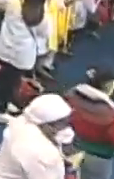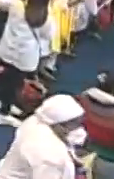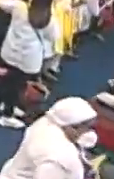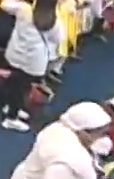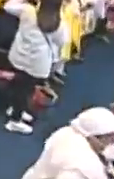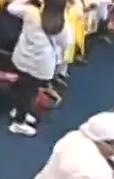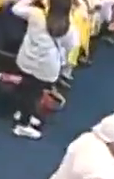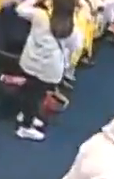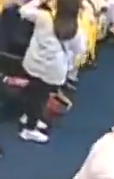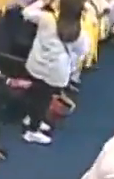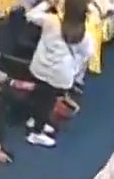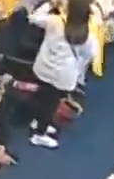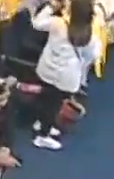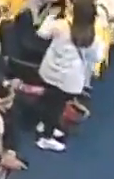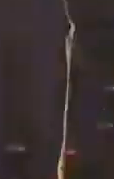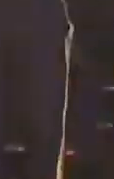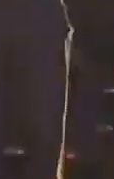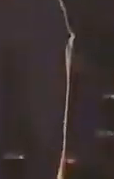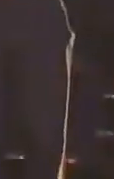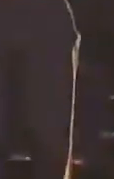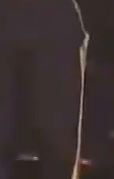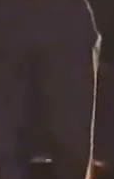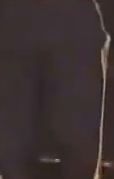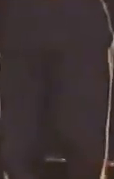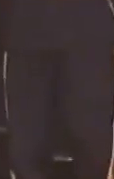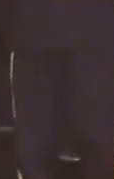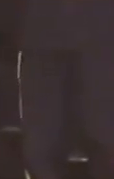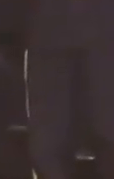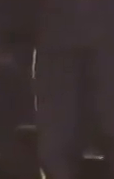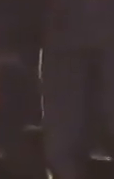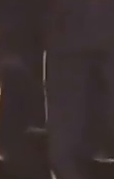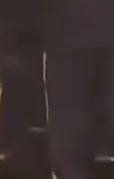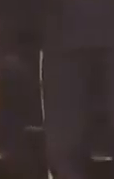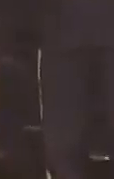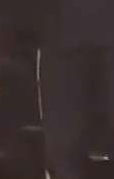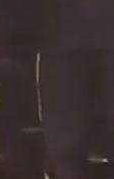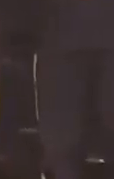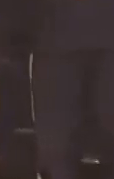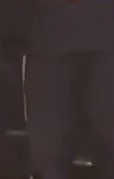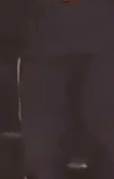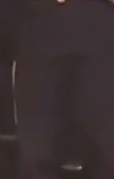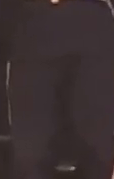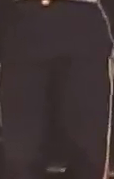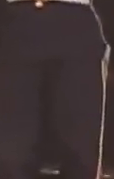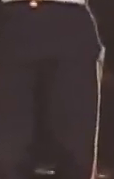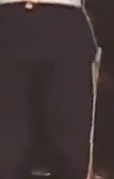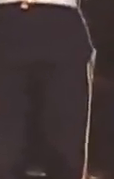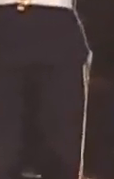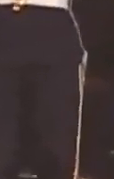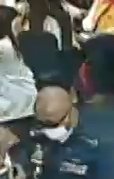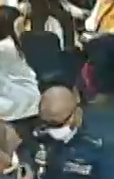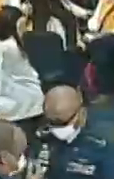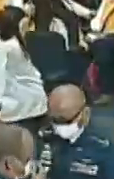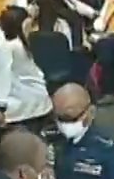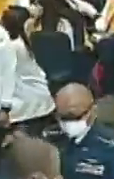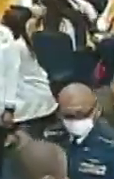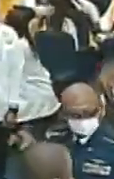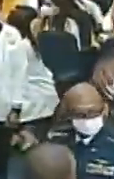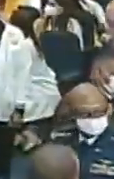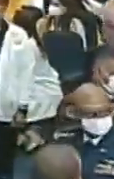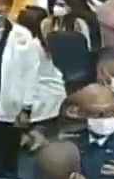para continuar con la lucha contra el COVID-19. Además,